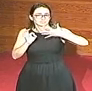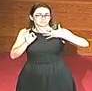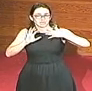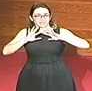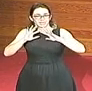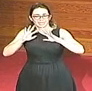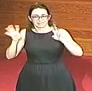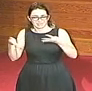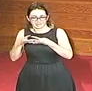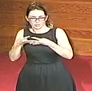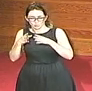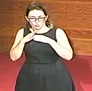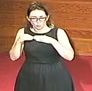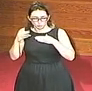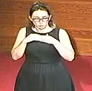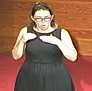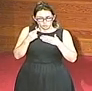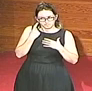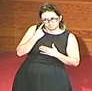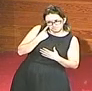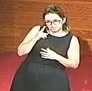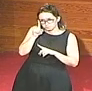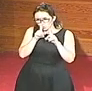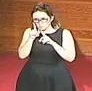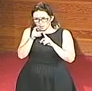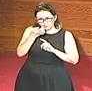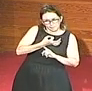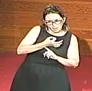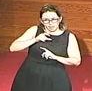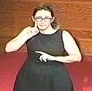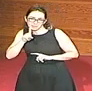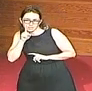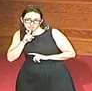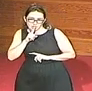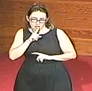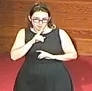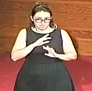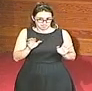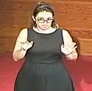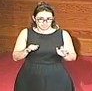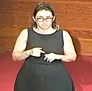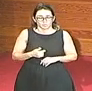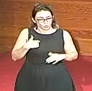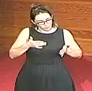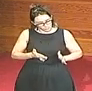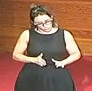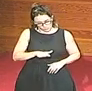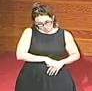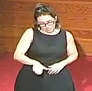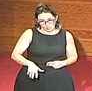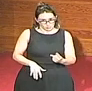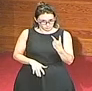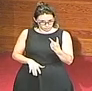más preocupados por lo que es verdadero y lo que no. A mí me pasa que yo tengo dos hijos pequeños y,